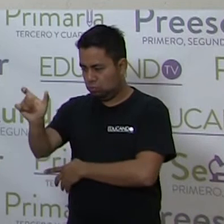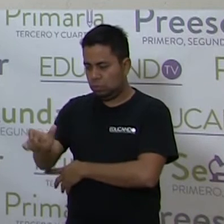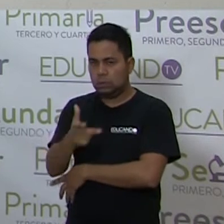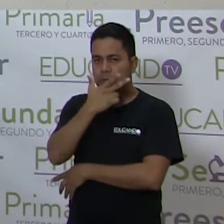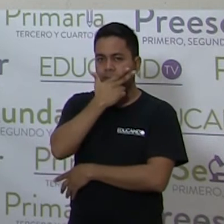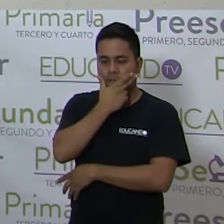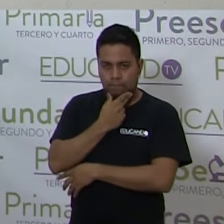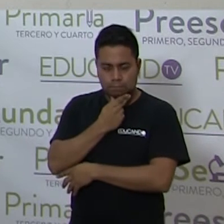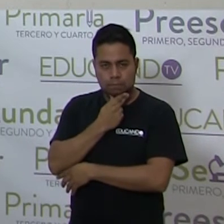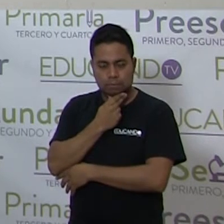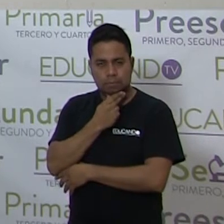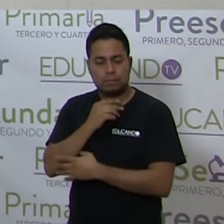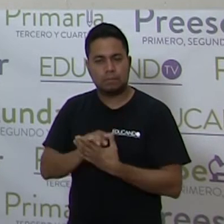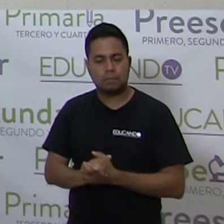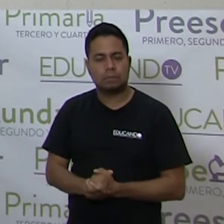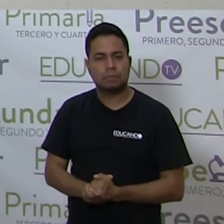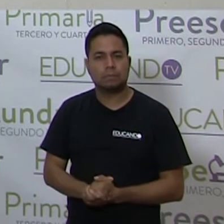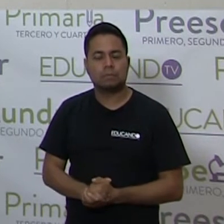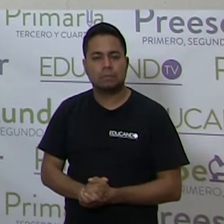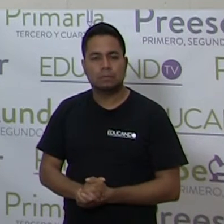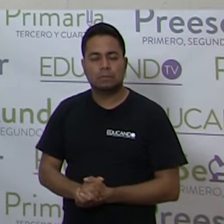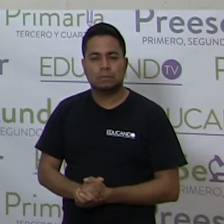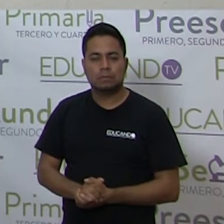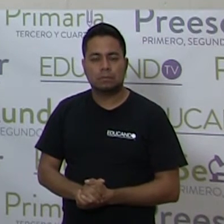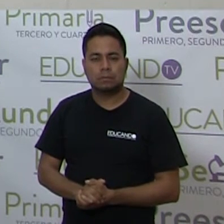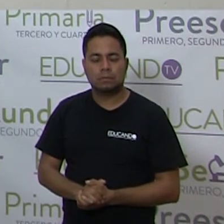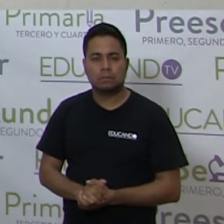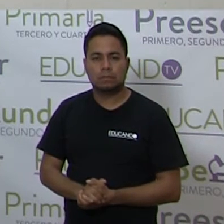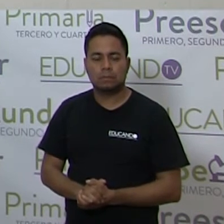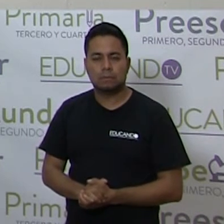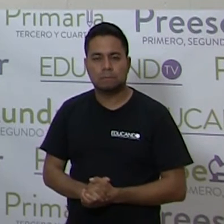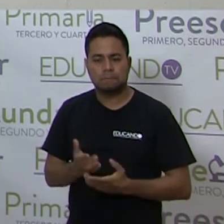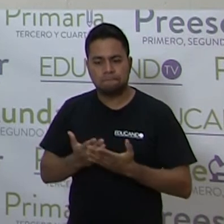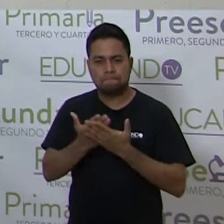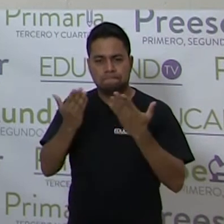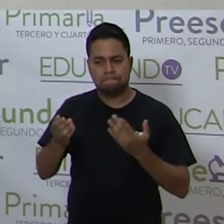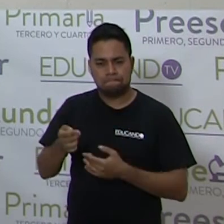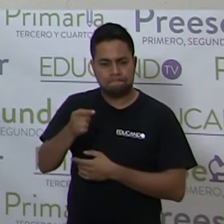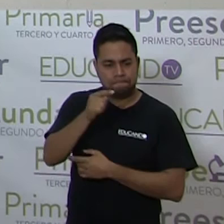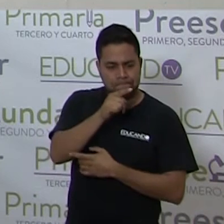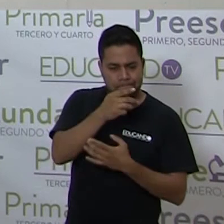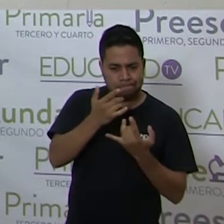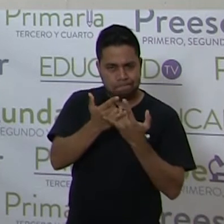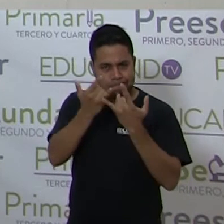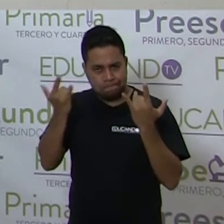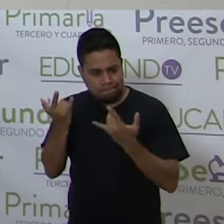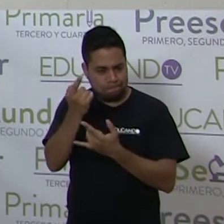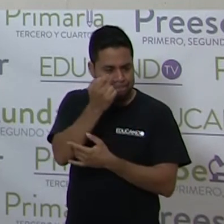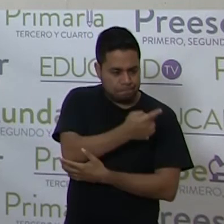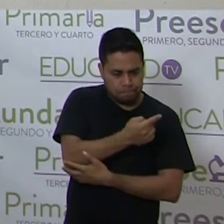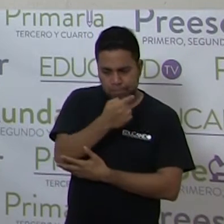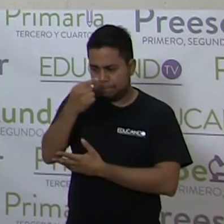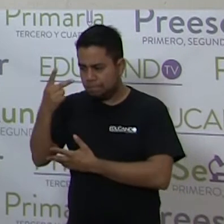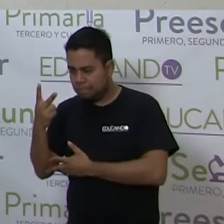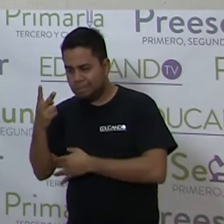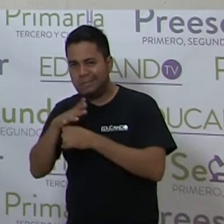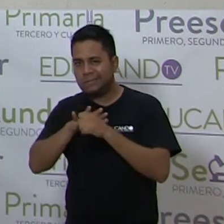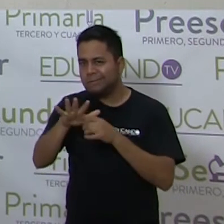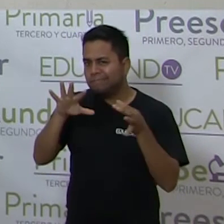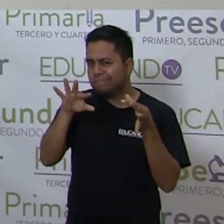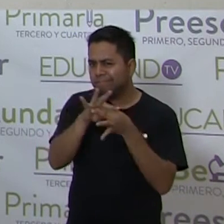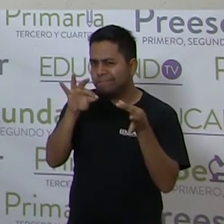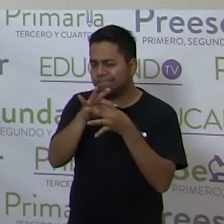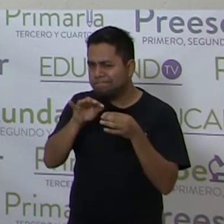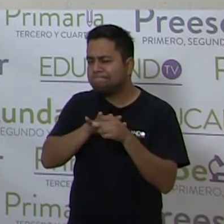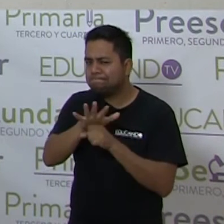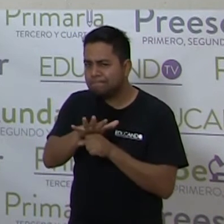Ahora, ¿qué fenómenos desean explicar estos mitos? Bueno, en el mito griego